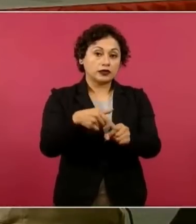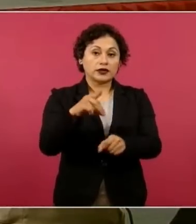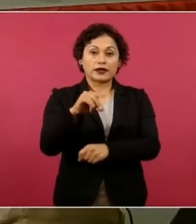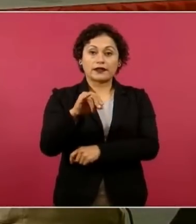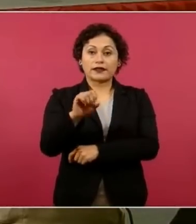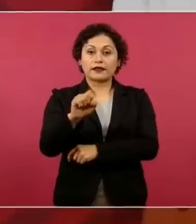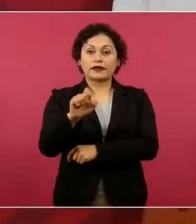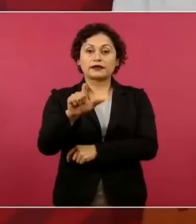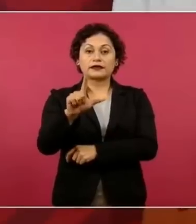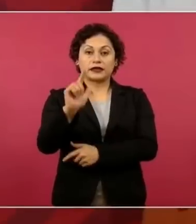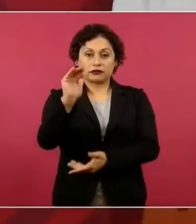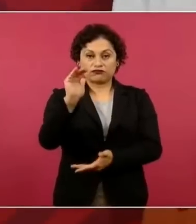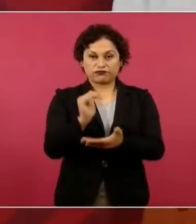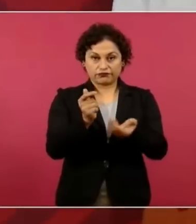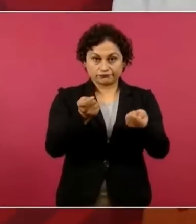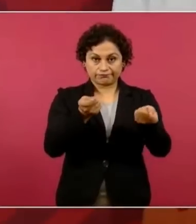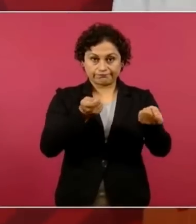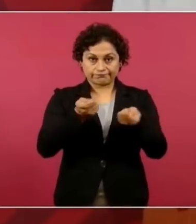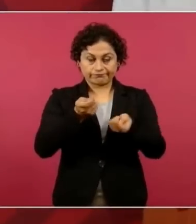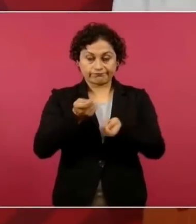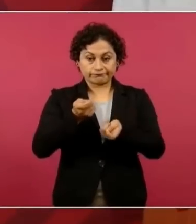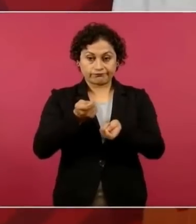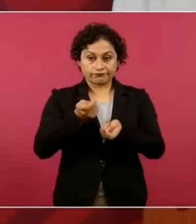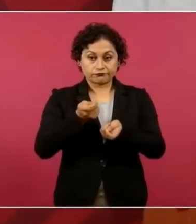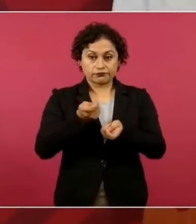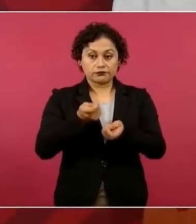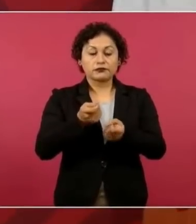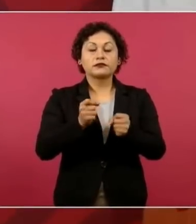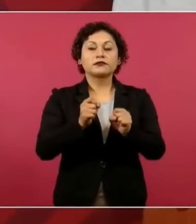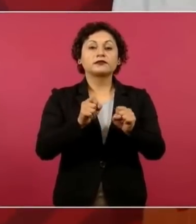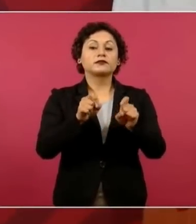De todas maneras, en el balance,